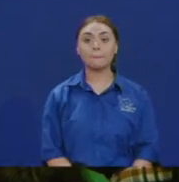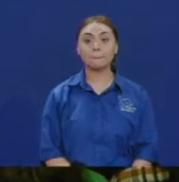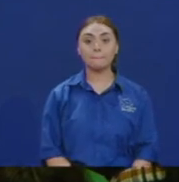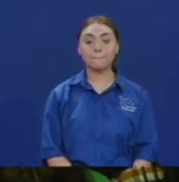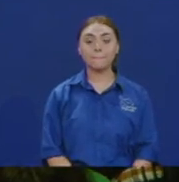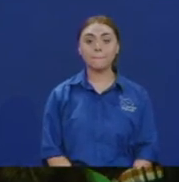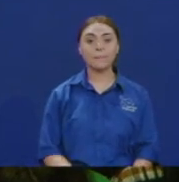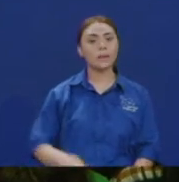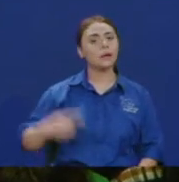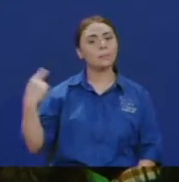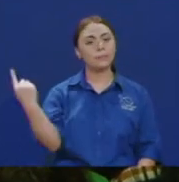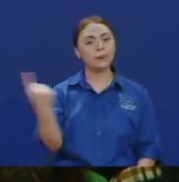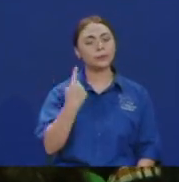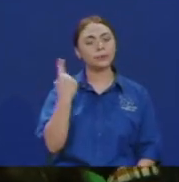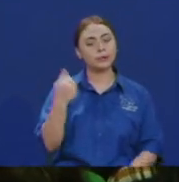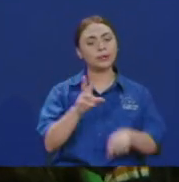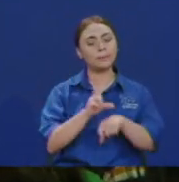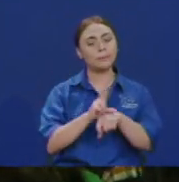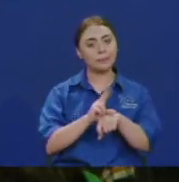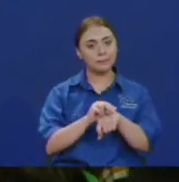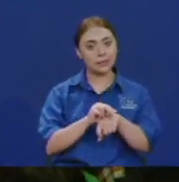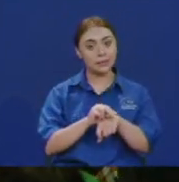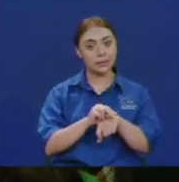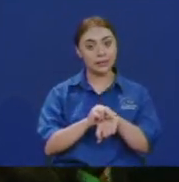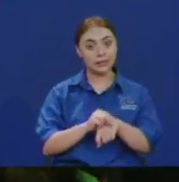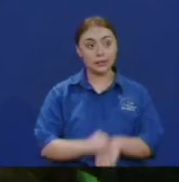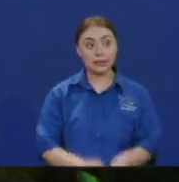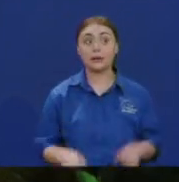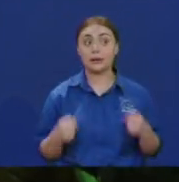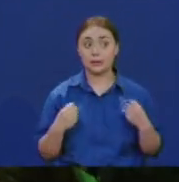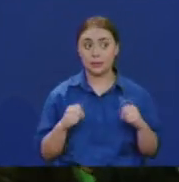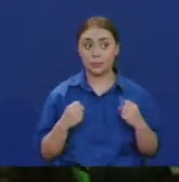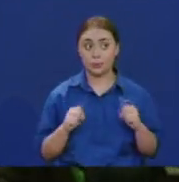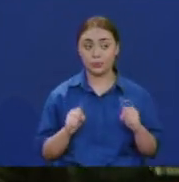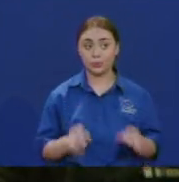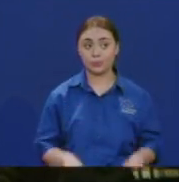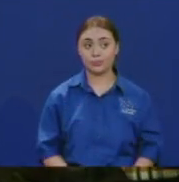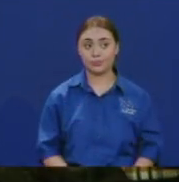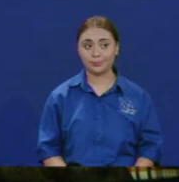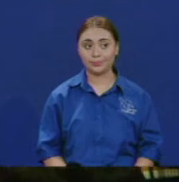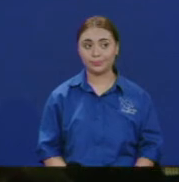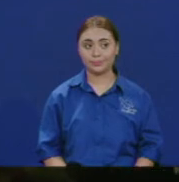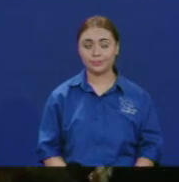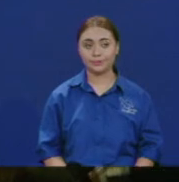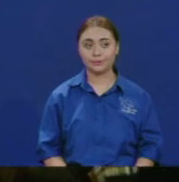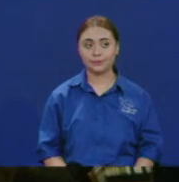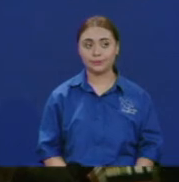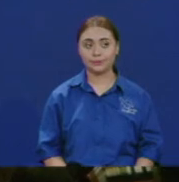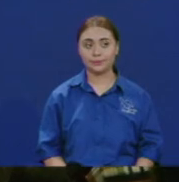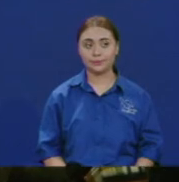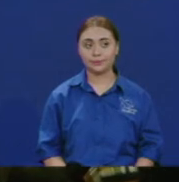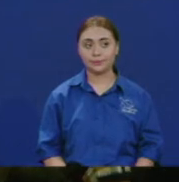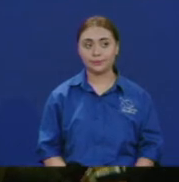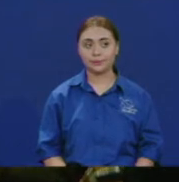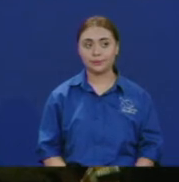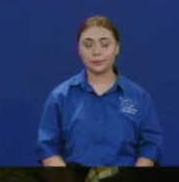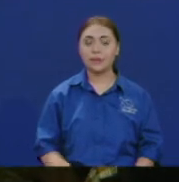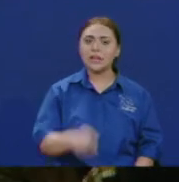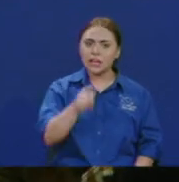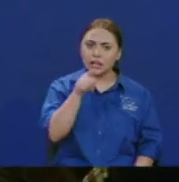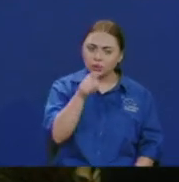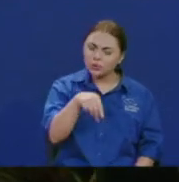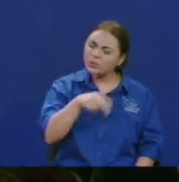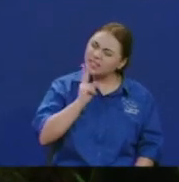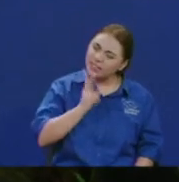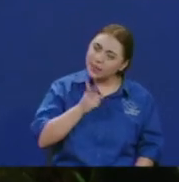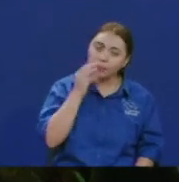por todo lo que permite que vivamos y esa expectativa que ustedes siempre tienen para buscar del